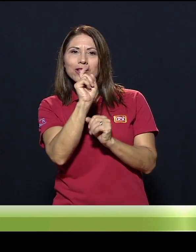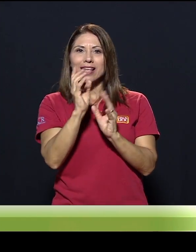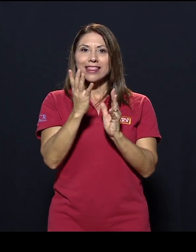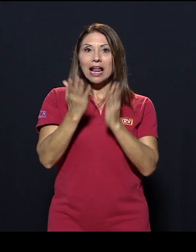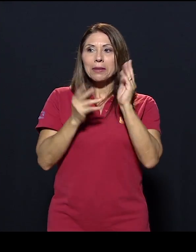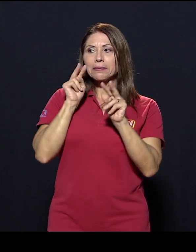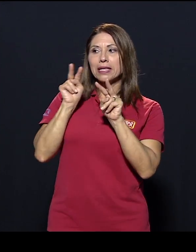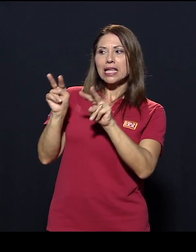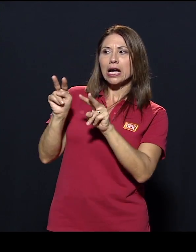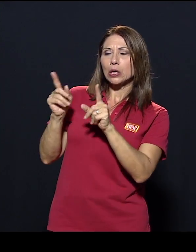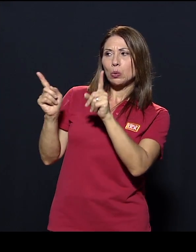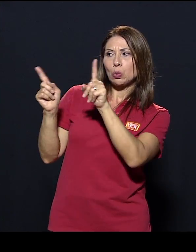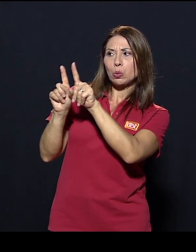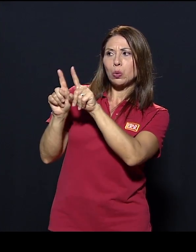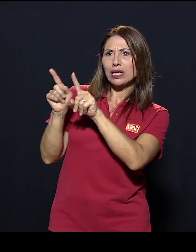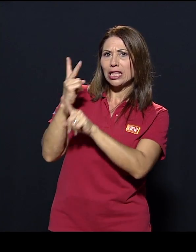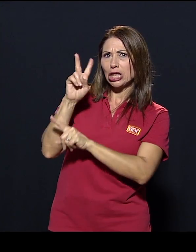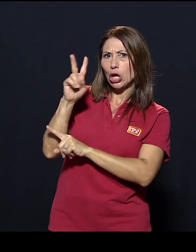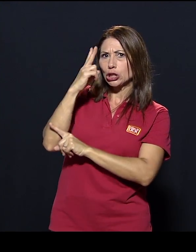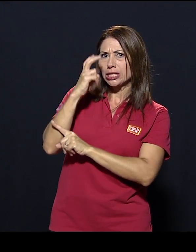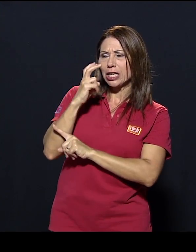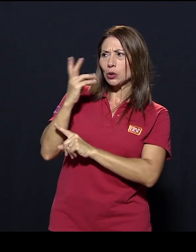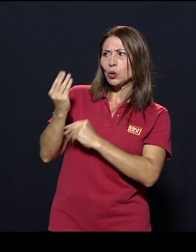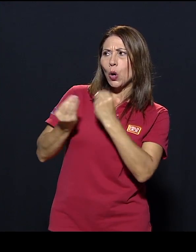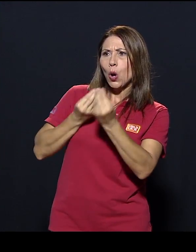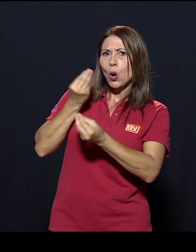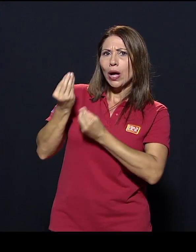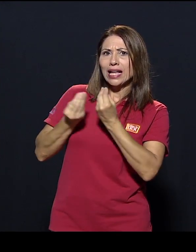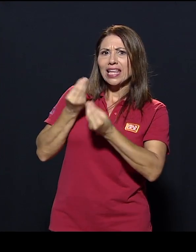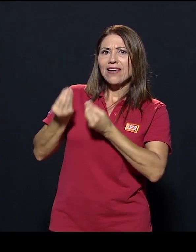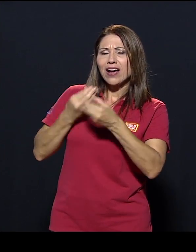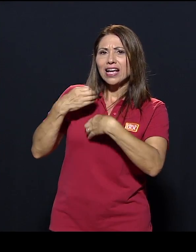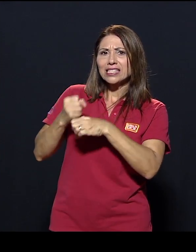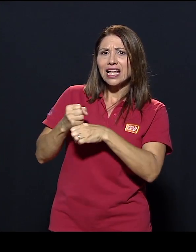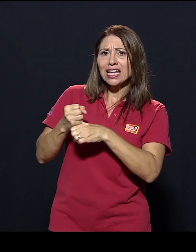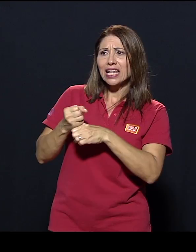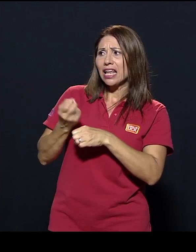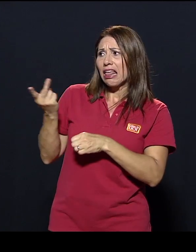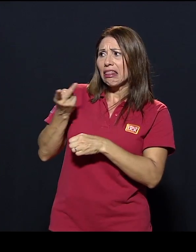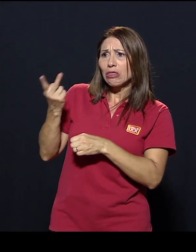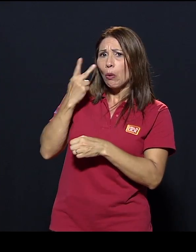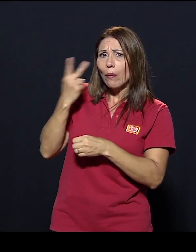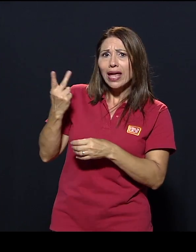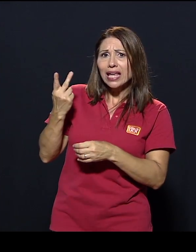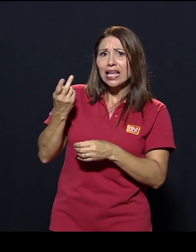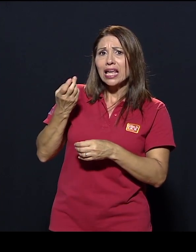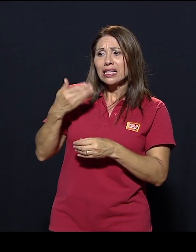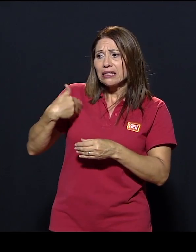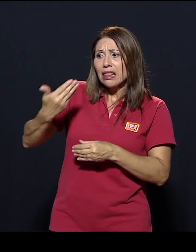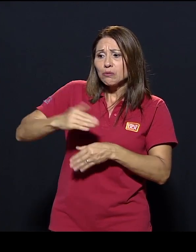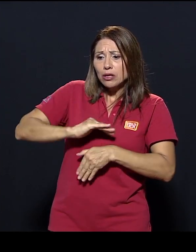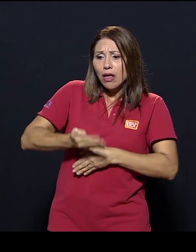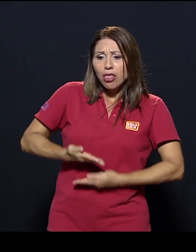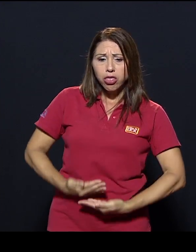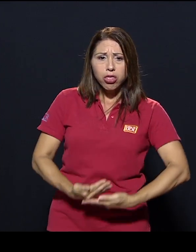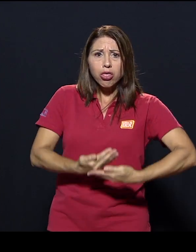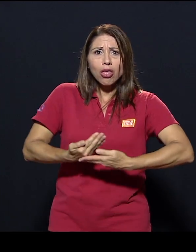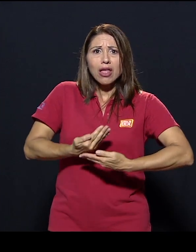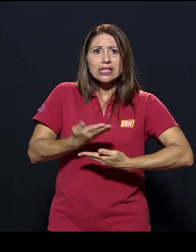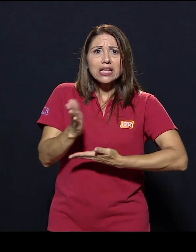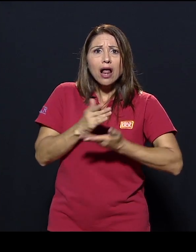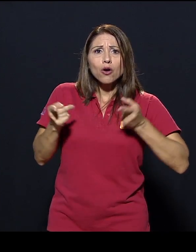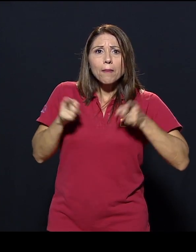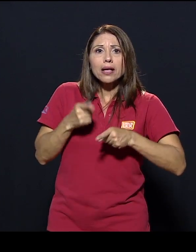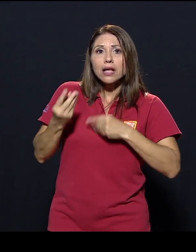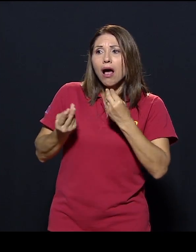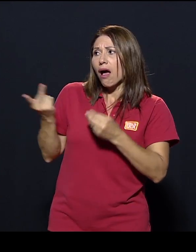mismo, ¿verdad? Como, uy, o sea, ¿y ahora qué van a hacer? ¿Y cómo van a hacer? O sea, si los dos no ven y el chiquito, y si le pasa algo, ¿y cómo se